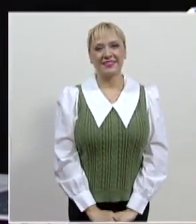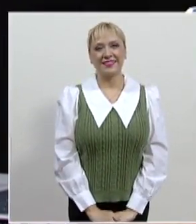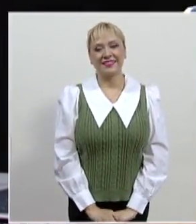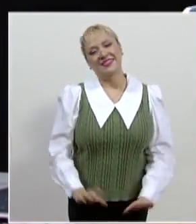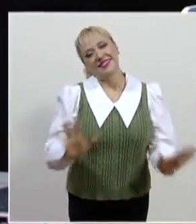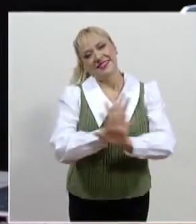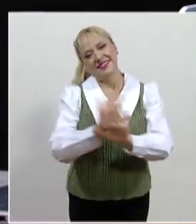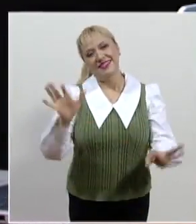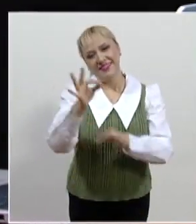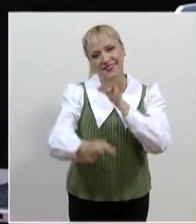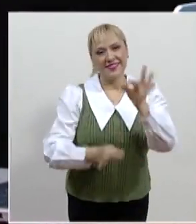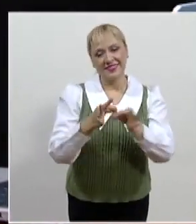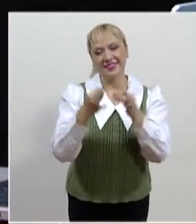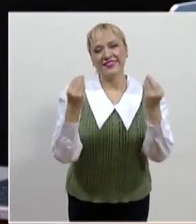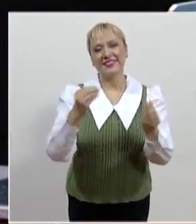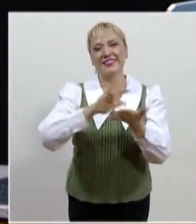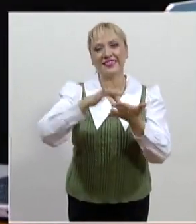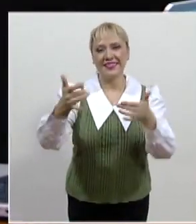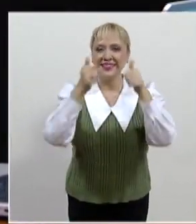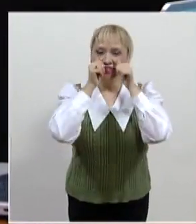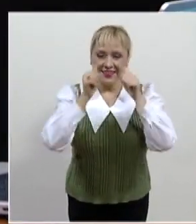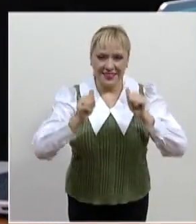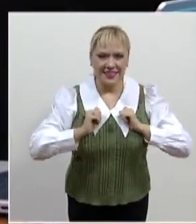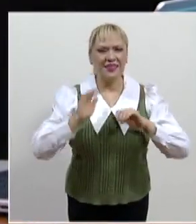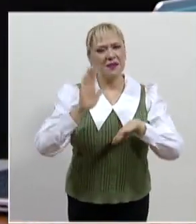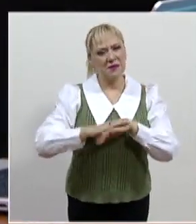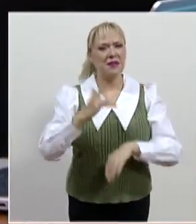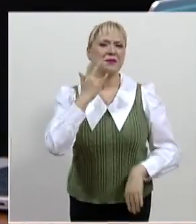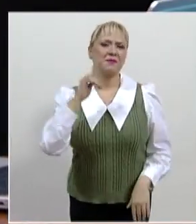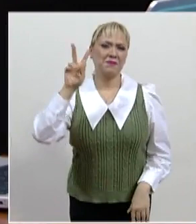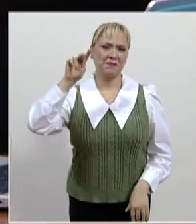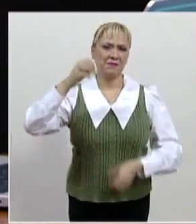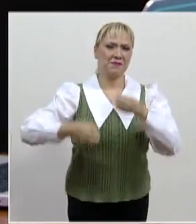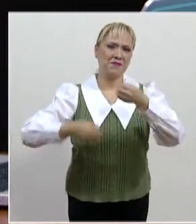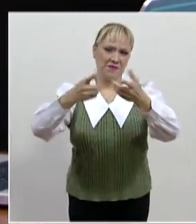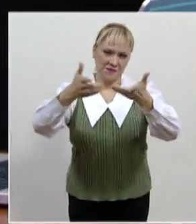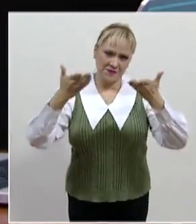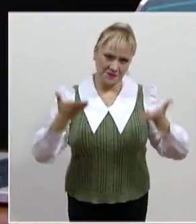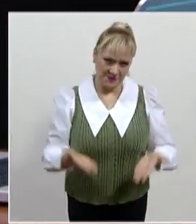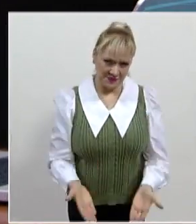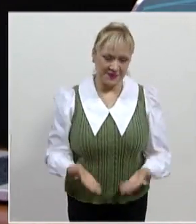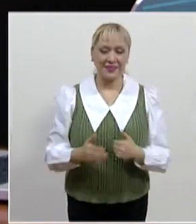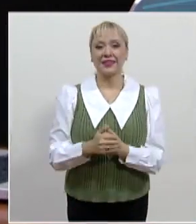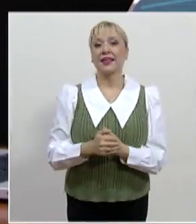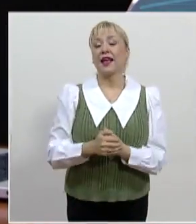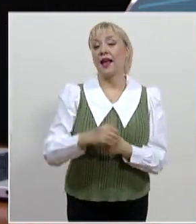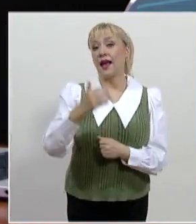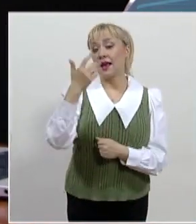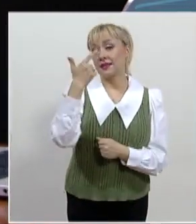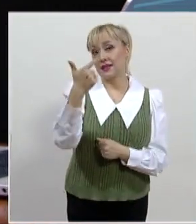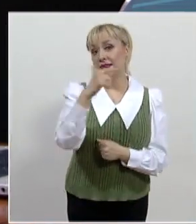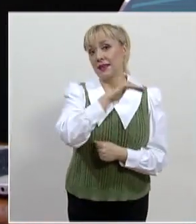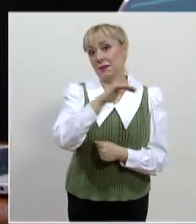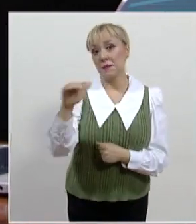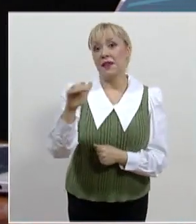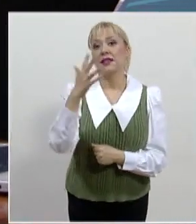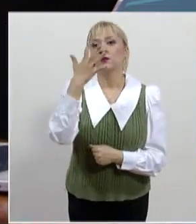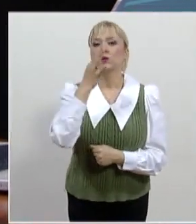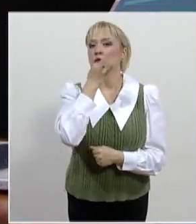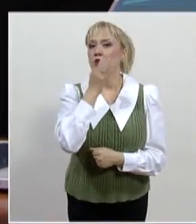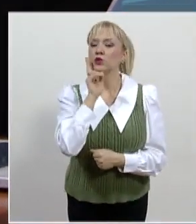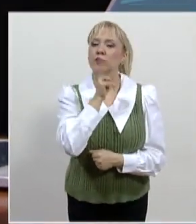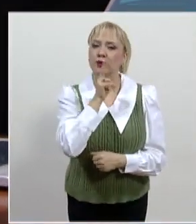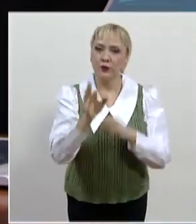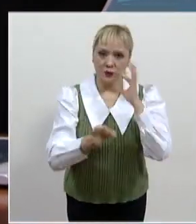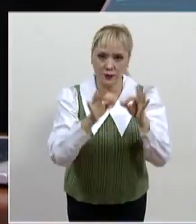Y ya nos vamos, como siempre, muchas gracias por haber estado con nosotros. Manténgase pendiente de esta señal. No olvide que a las 19:30 horas tenemos